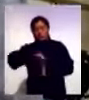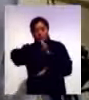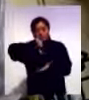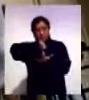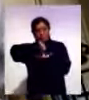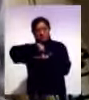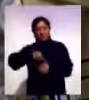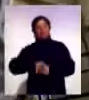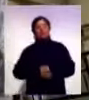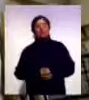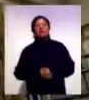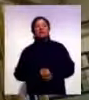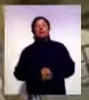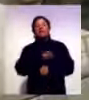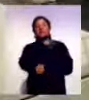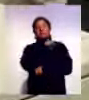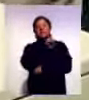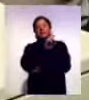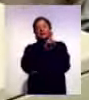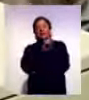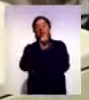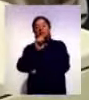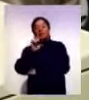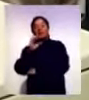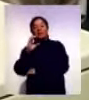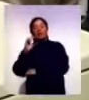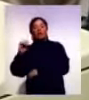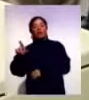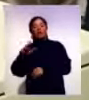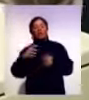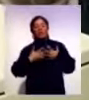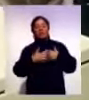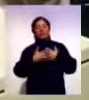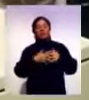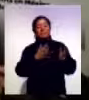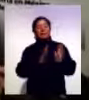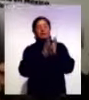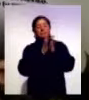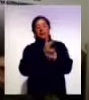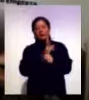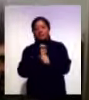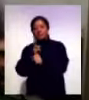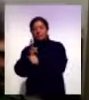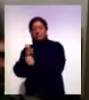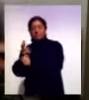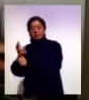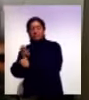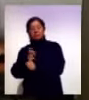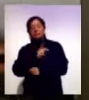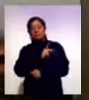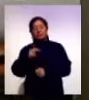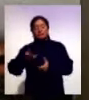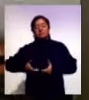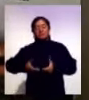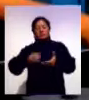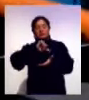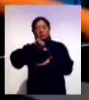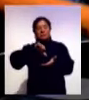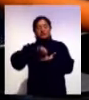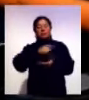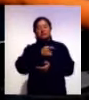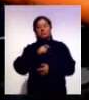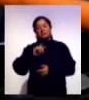La Secretaría de Desarrollo Económico invita a empresas locales a participar en el segundo Foro de Proveeduría Regional Corredor Industrial Zona Centro, que